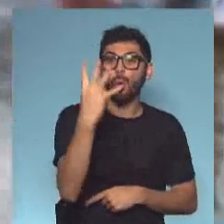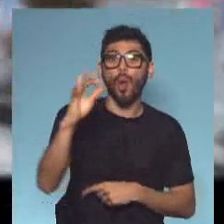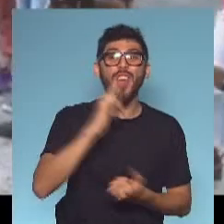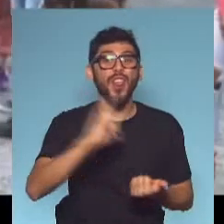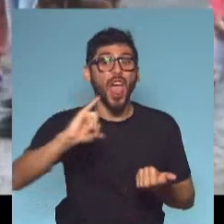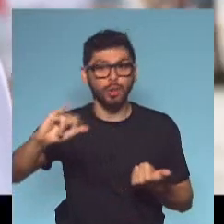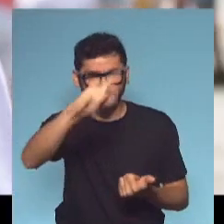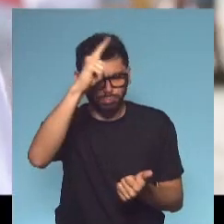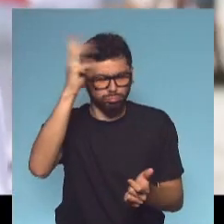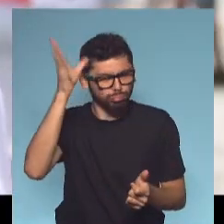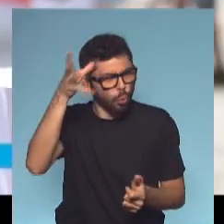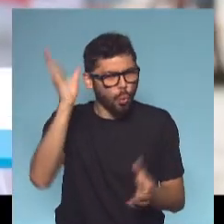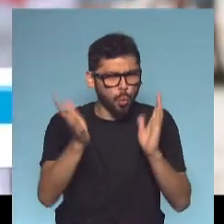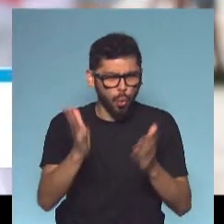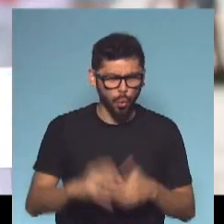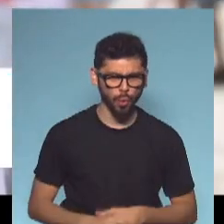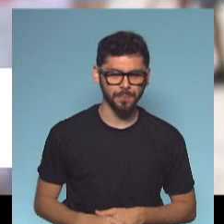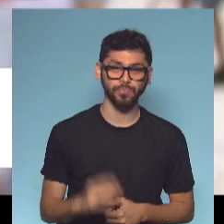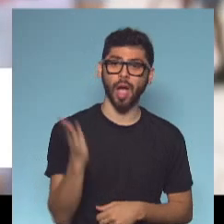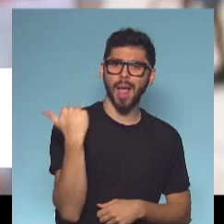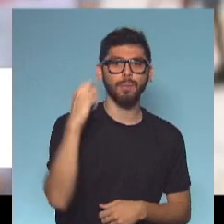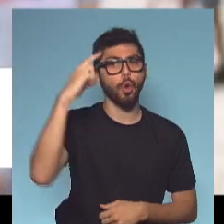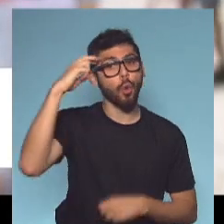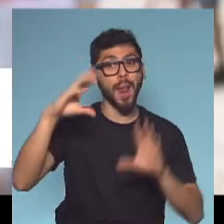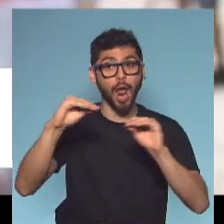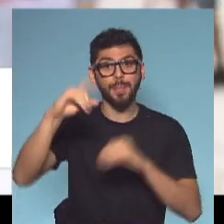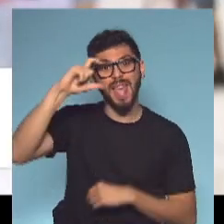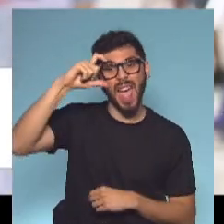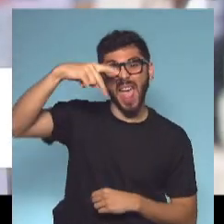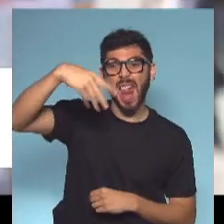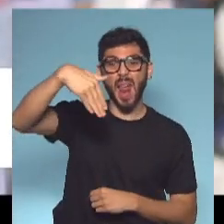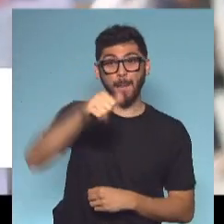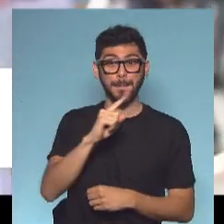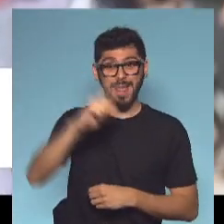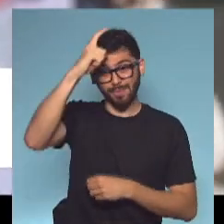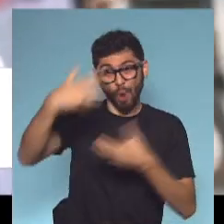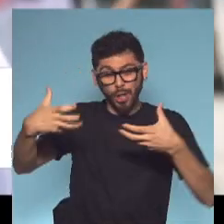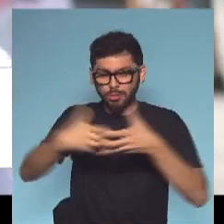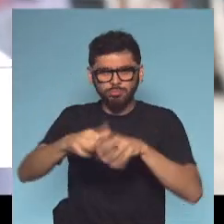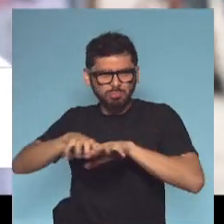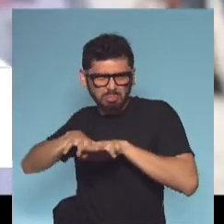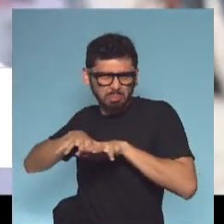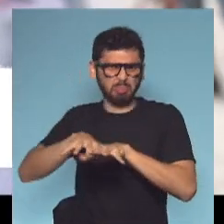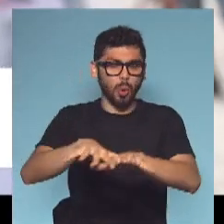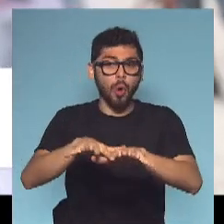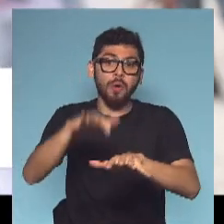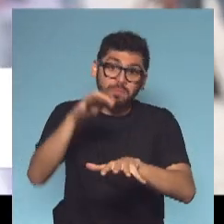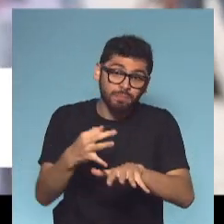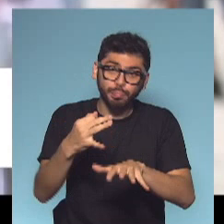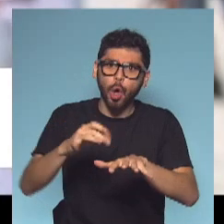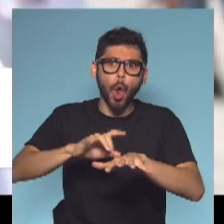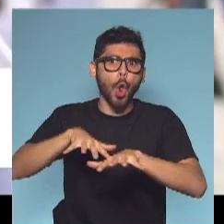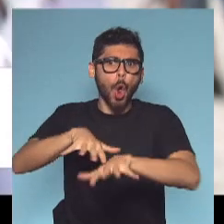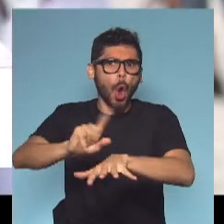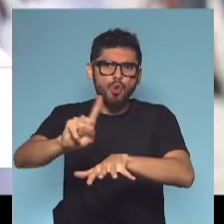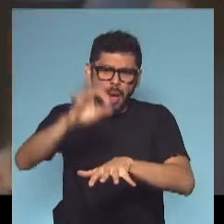policial. Y a eso de las 9 de la noche, el ESMAD empieza una arremetida. Pero más que arremetida, tiró 3 gases